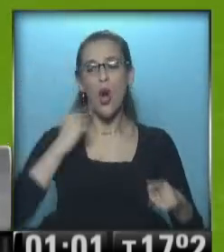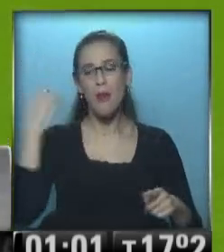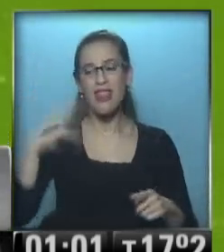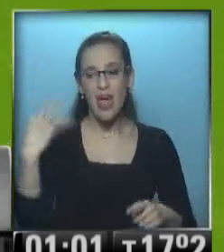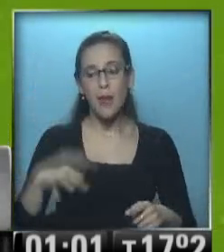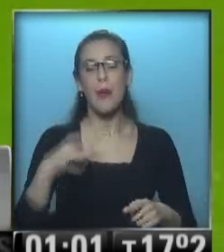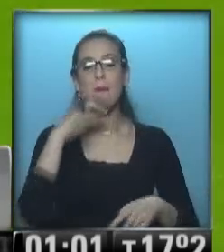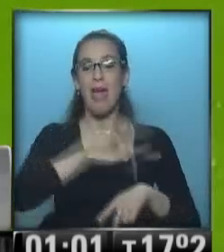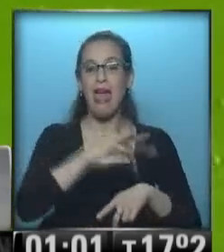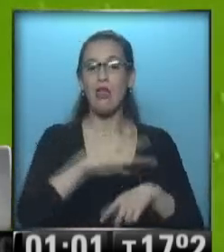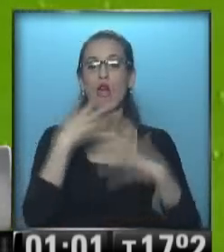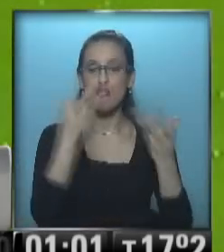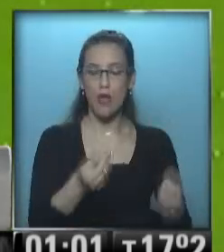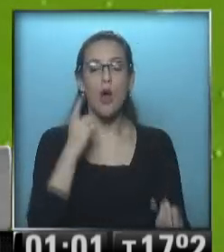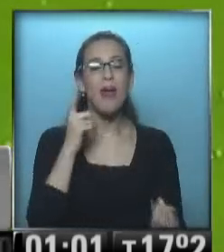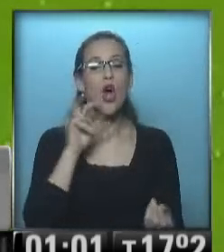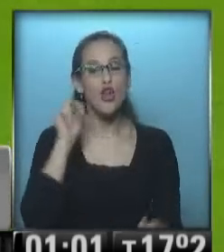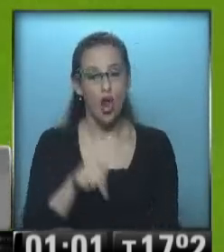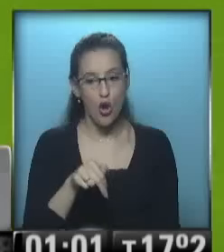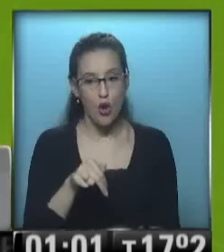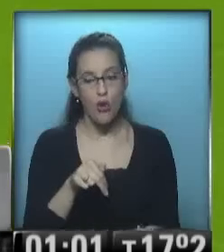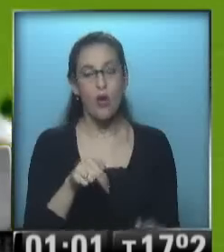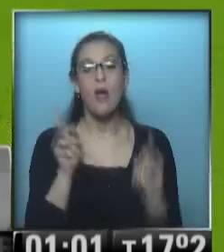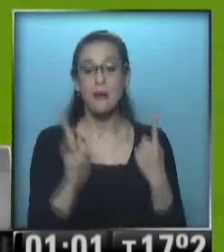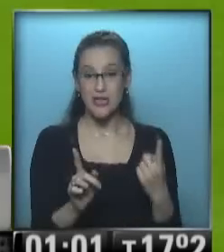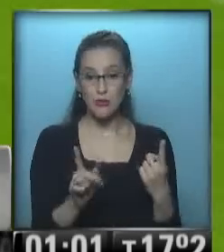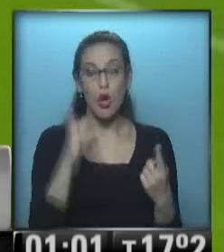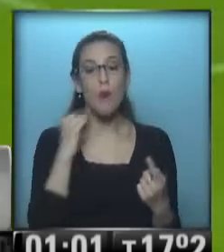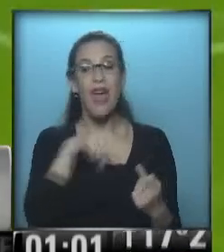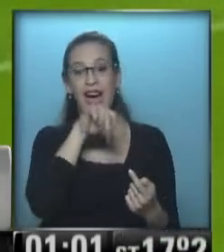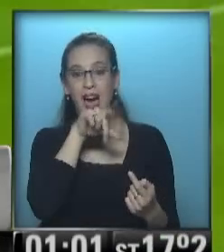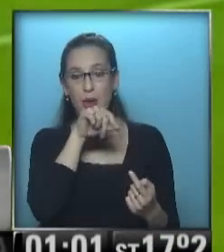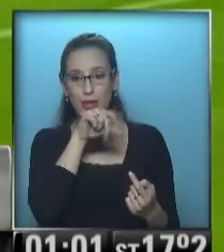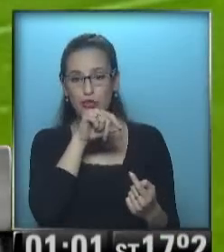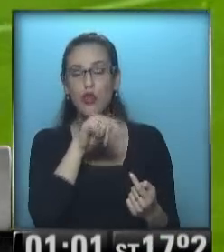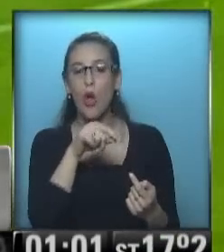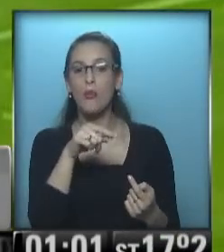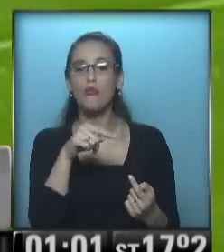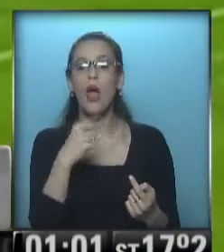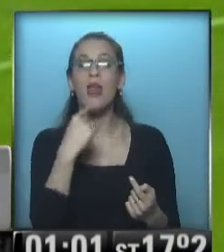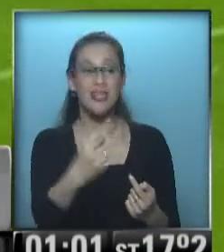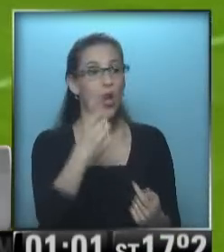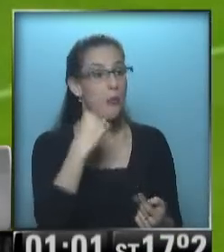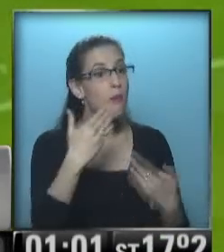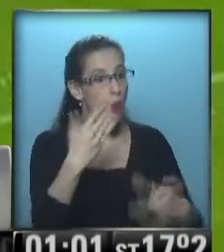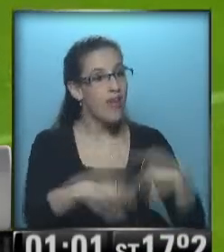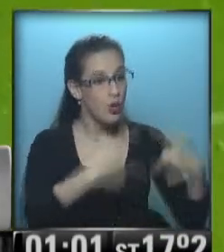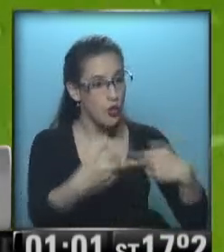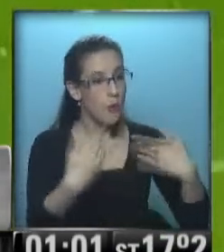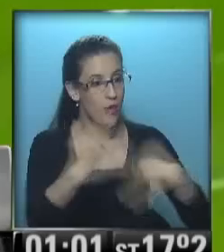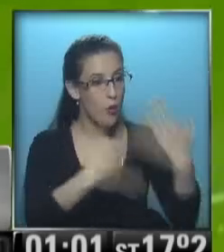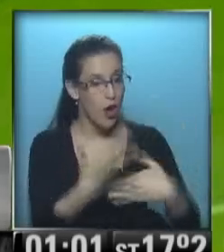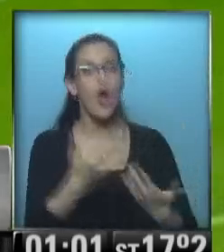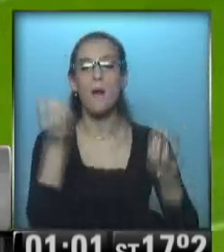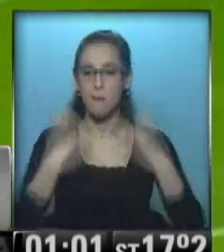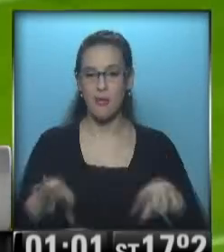los médicos y después, tras corroborar el árbitro Mauro Vigliano, que estaba en condiciones de seguir, arrancó el